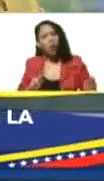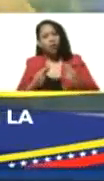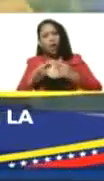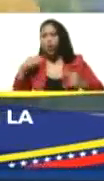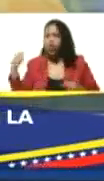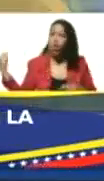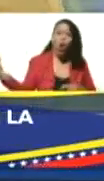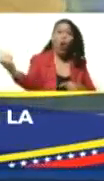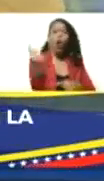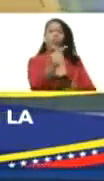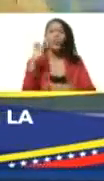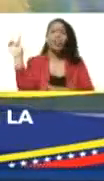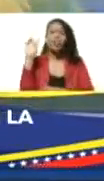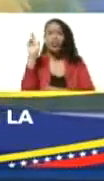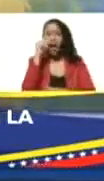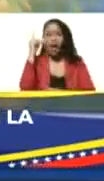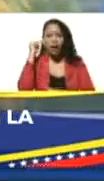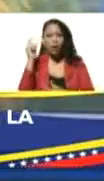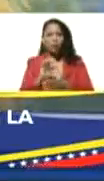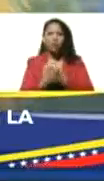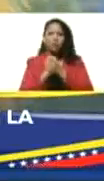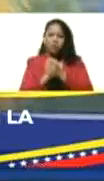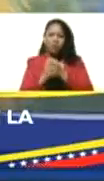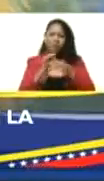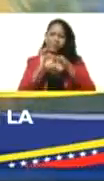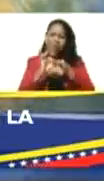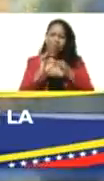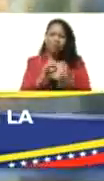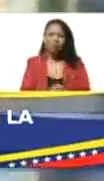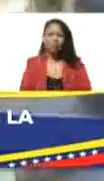todos los venezolanos y todas las venezolanas.